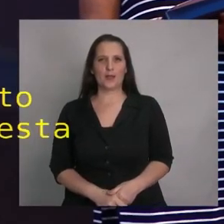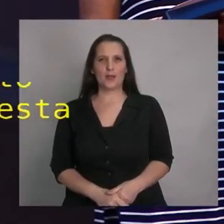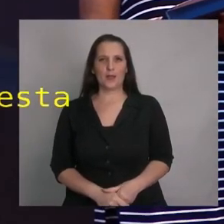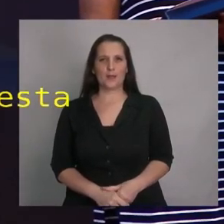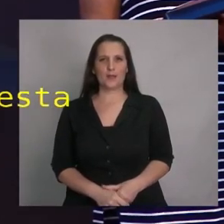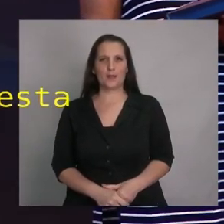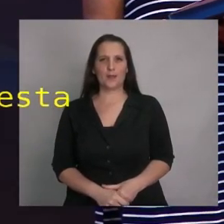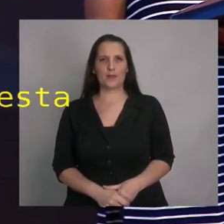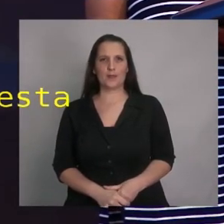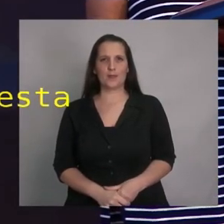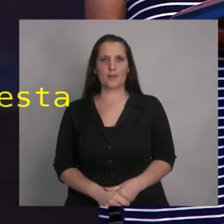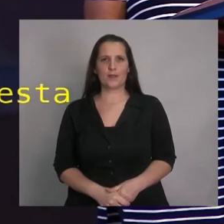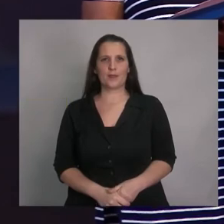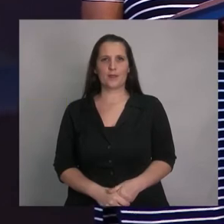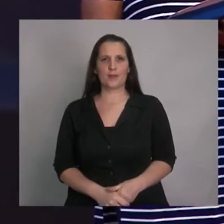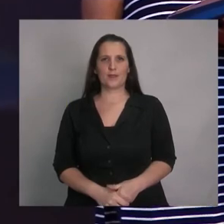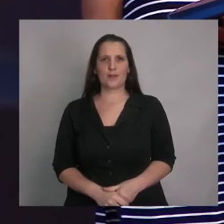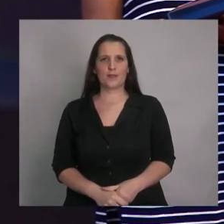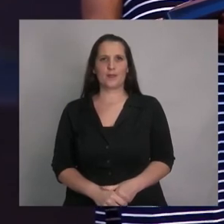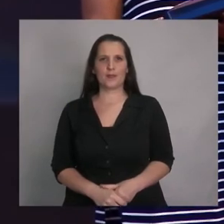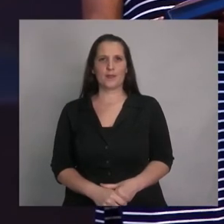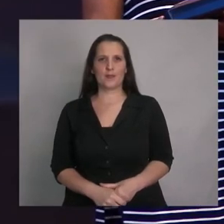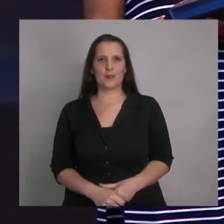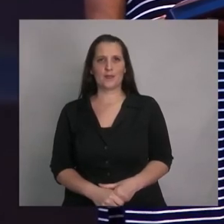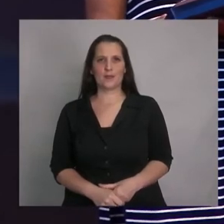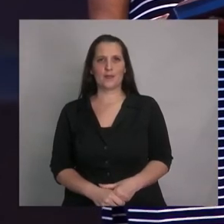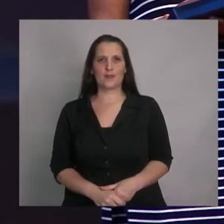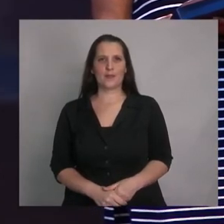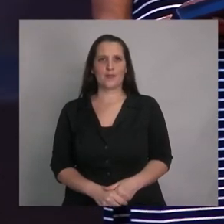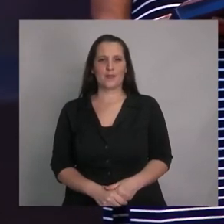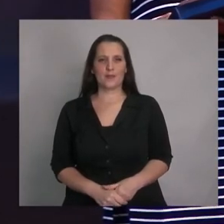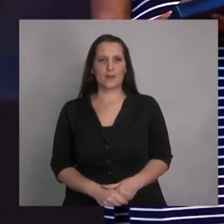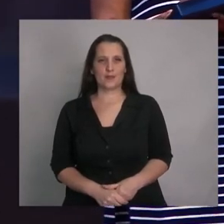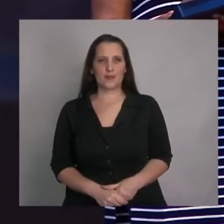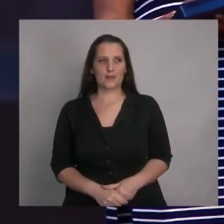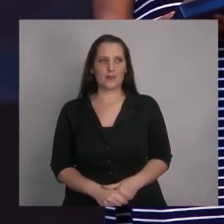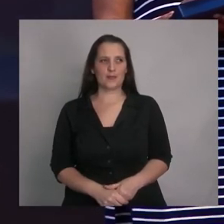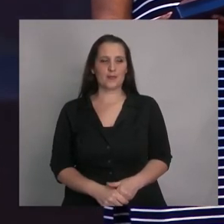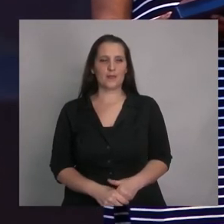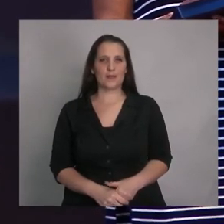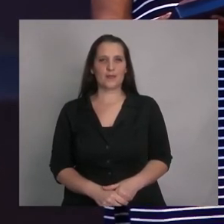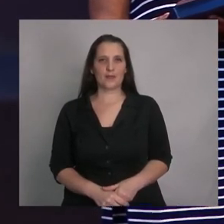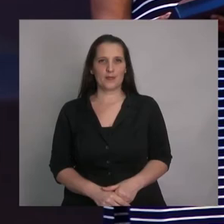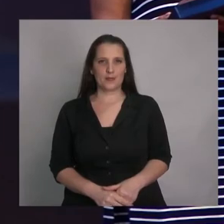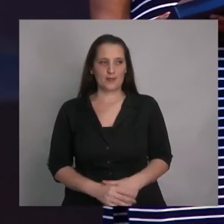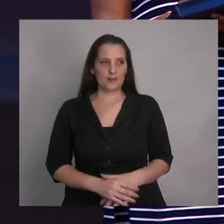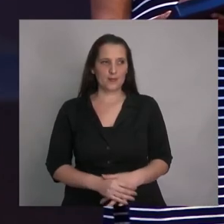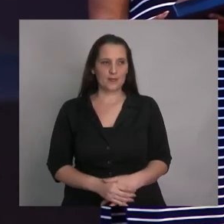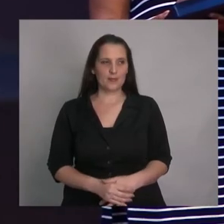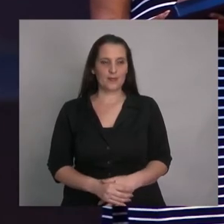derechos por el derecho a la dignidad por el derecho de vivir como iguales